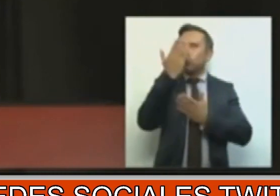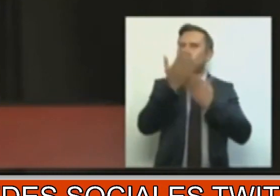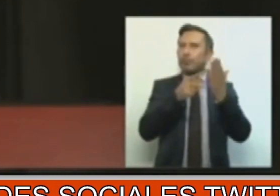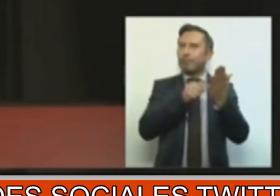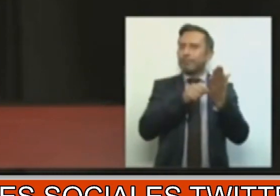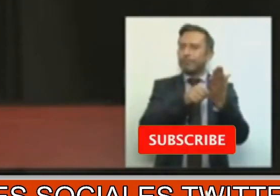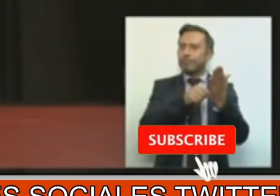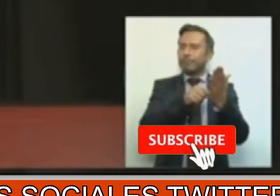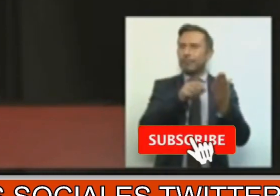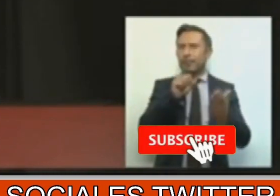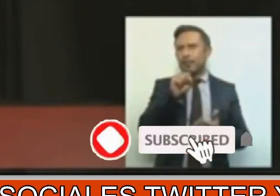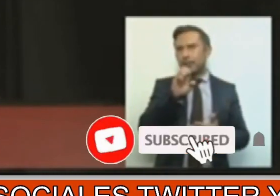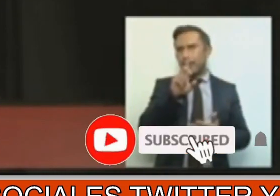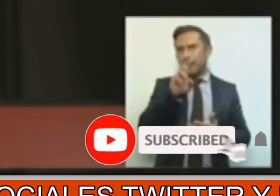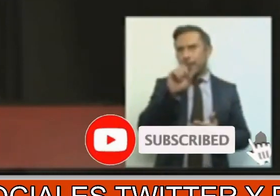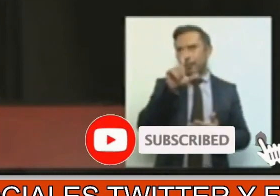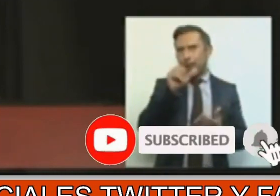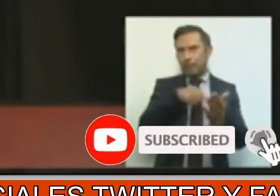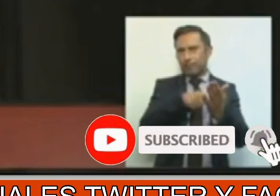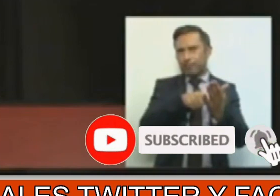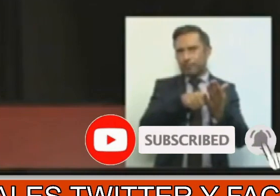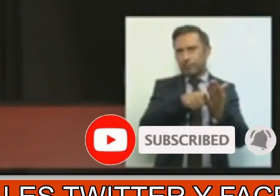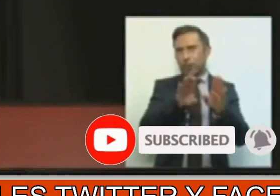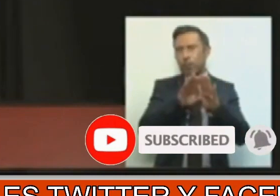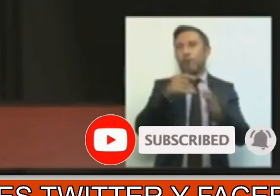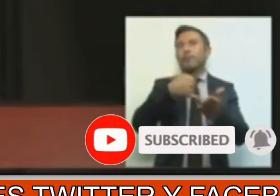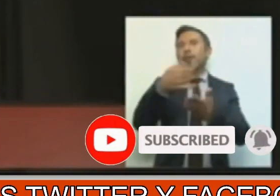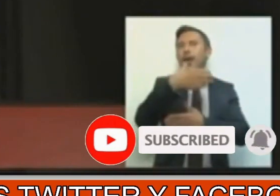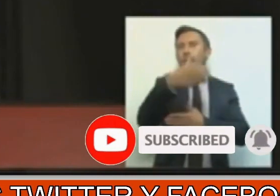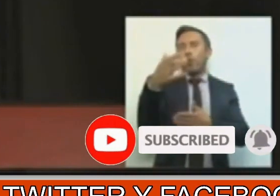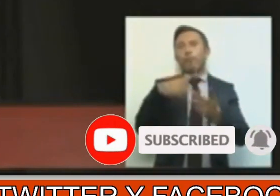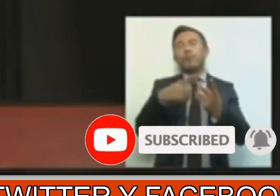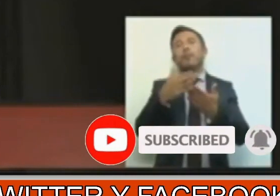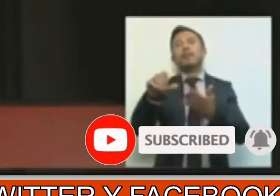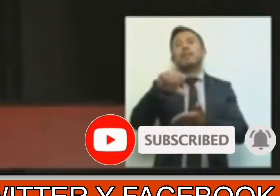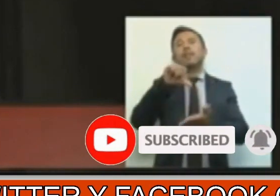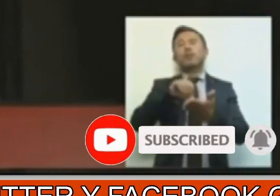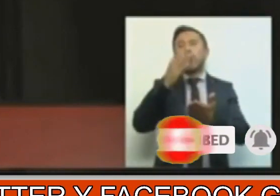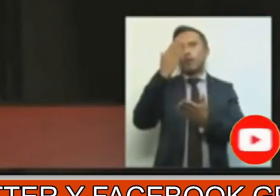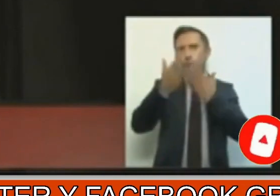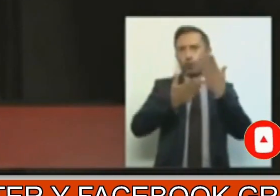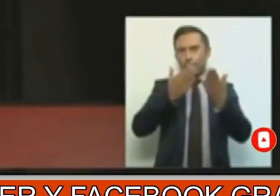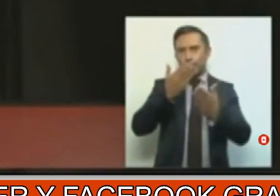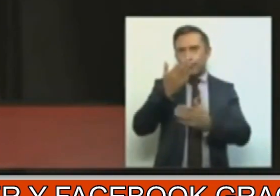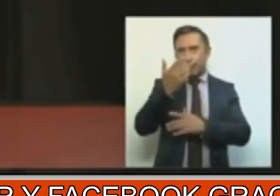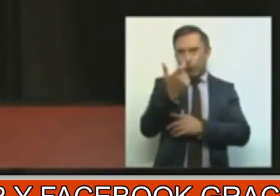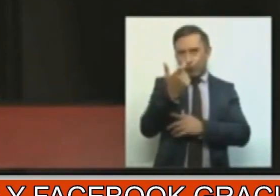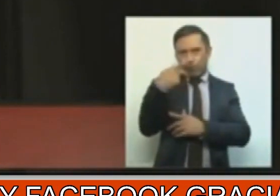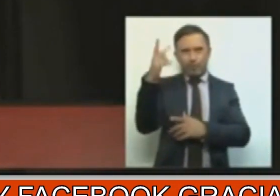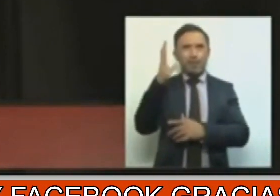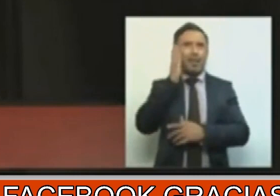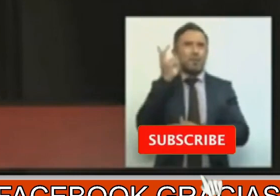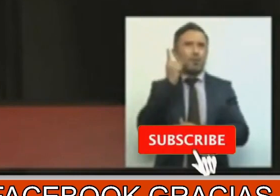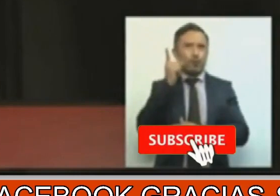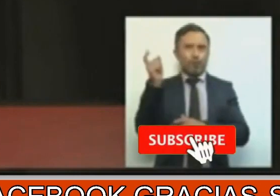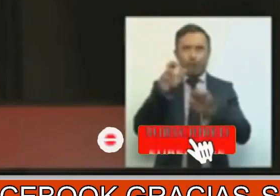de Cedersa sobre la cuestión del oficio del campo y del Centro de Estudios Económicos de la Cámara de Diputados. Si la compañera no